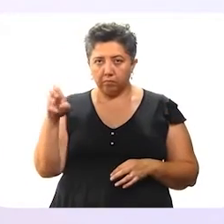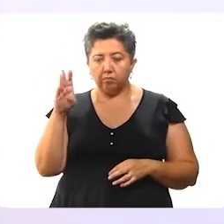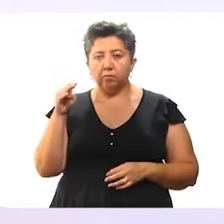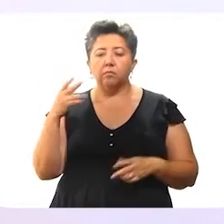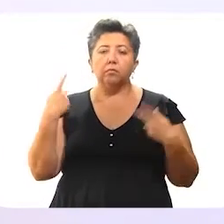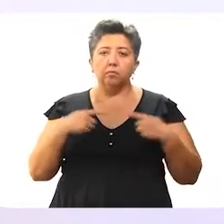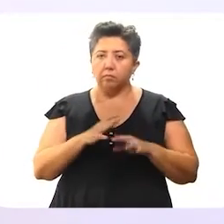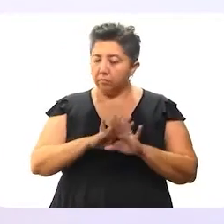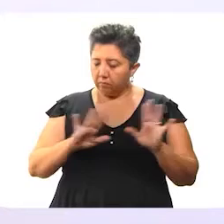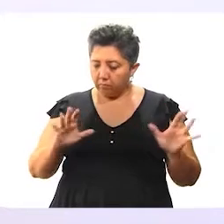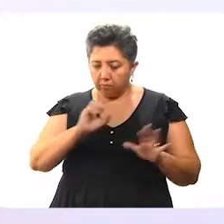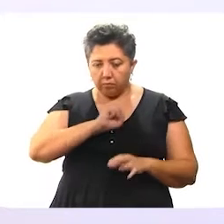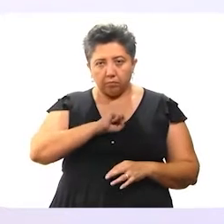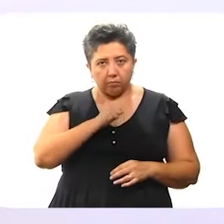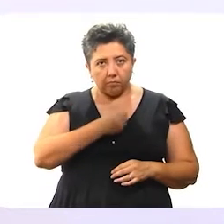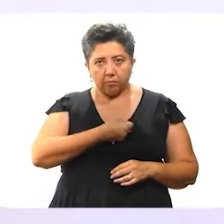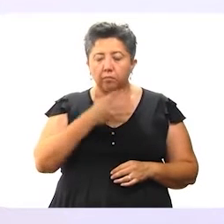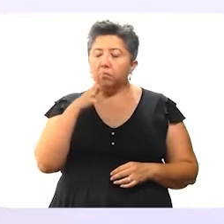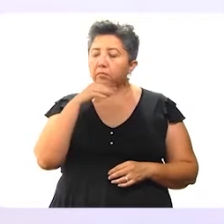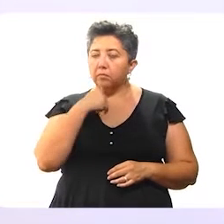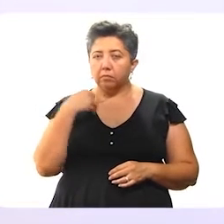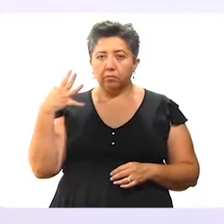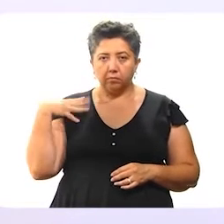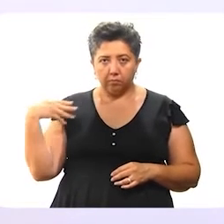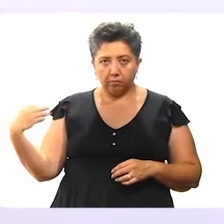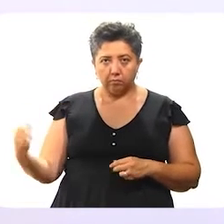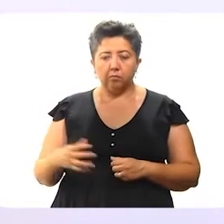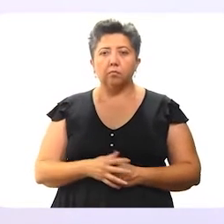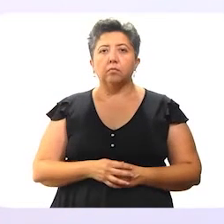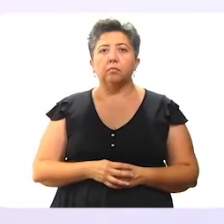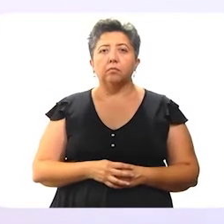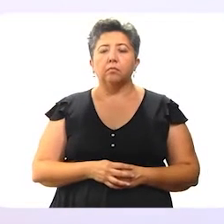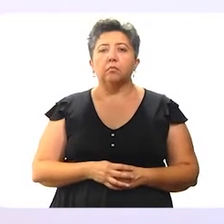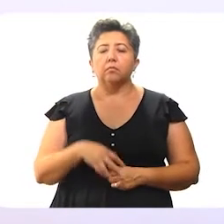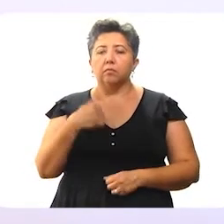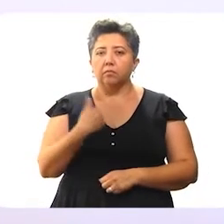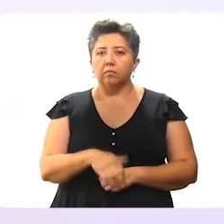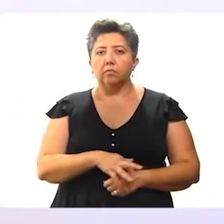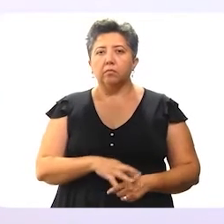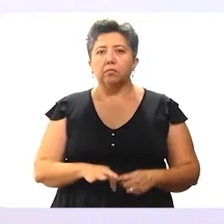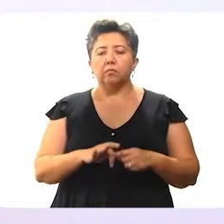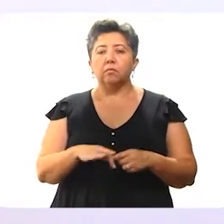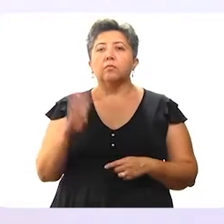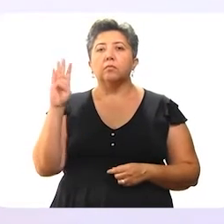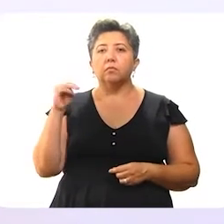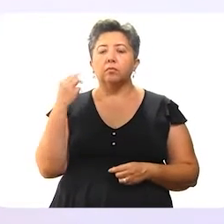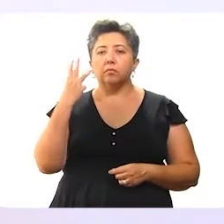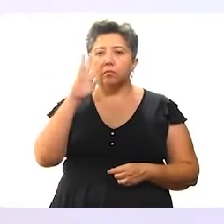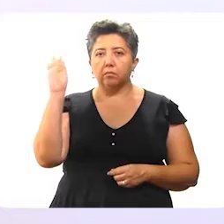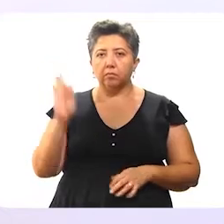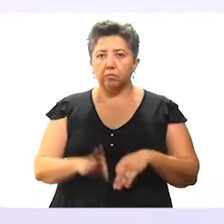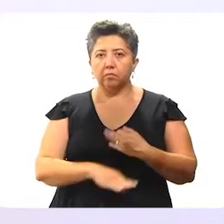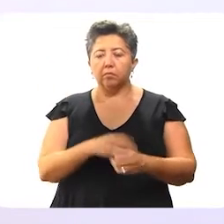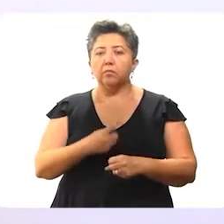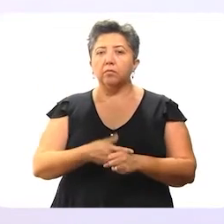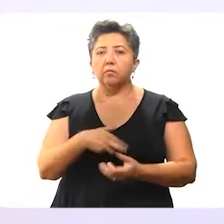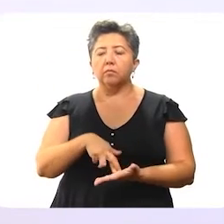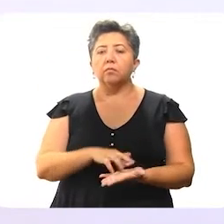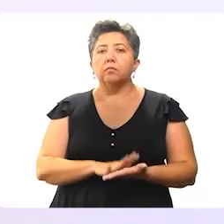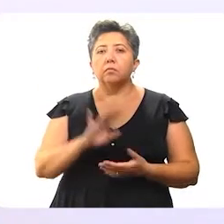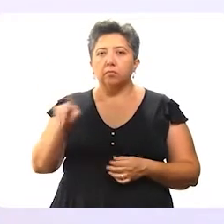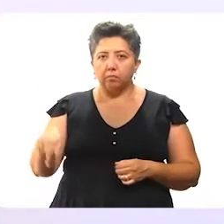102.390 pacientes ya se recuperaron, no presentan síntomas ni pueden contagiar. Esta cifra representa el 93% del total de